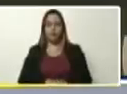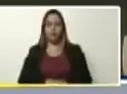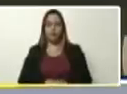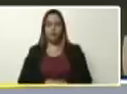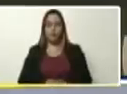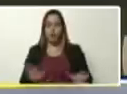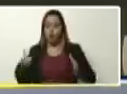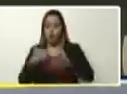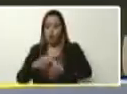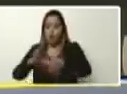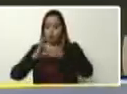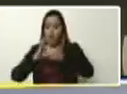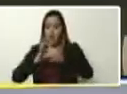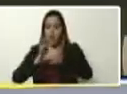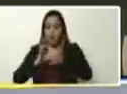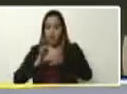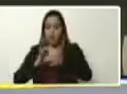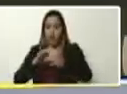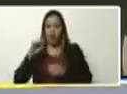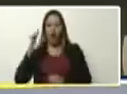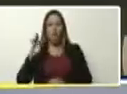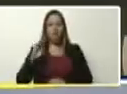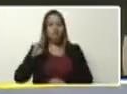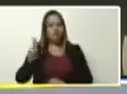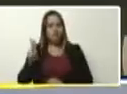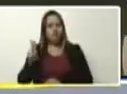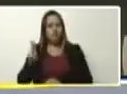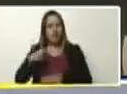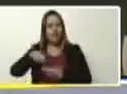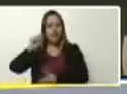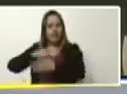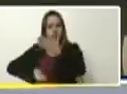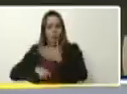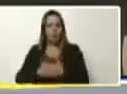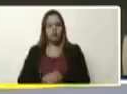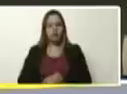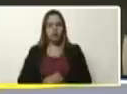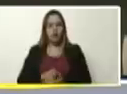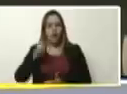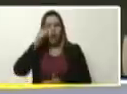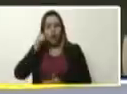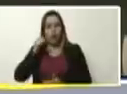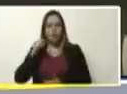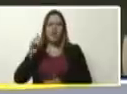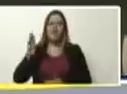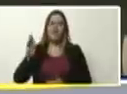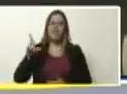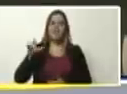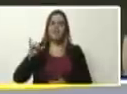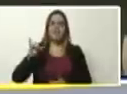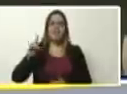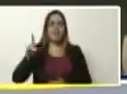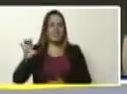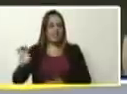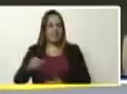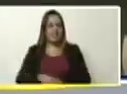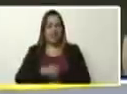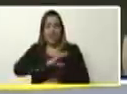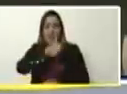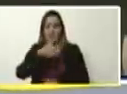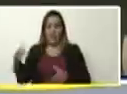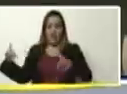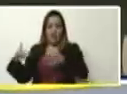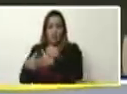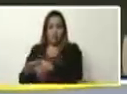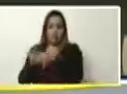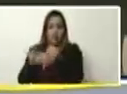plataforma unitaria, la PUP, firmó Gerardo Blay, jefe de la plataforma unitaria,